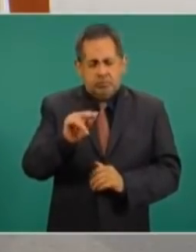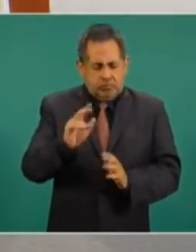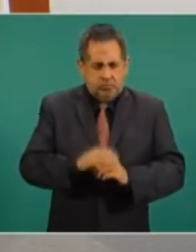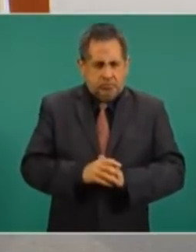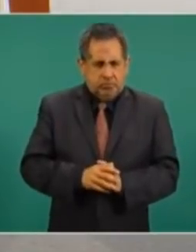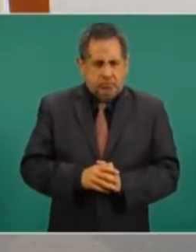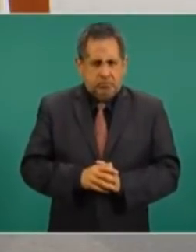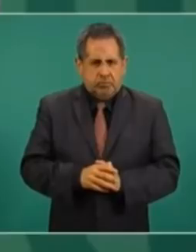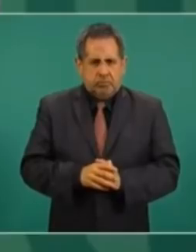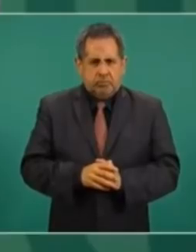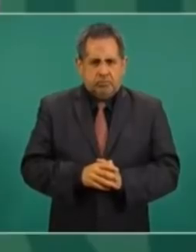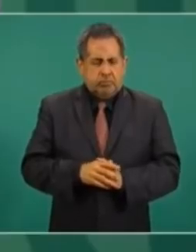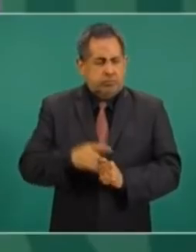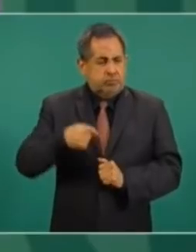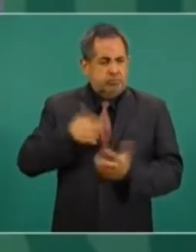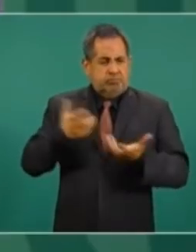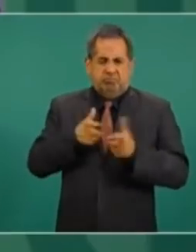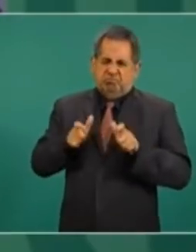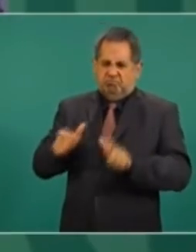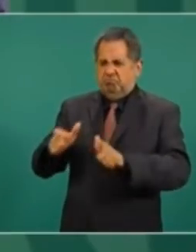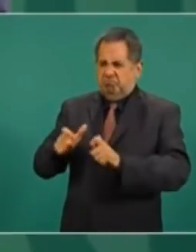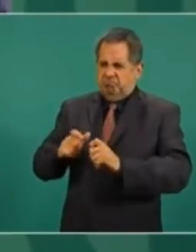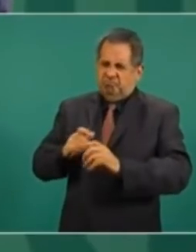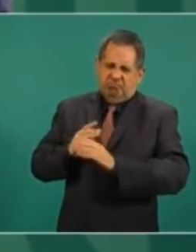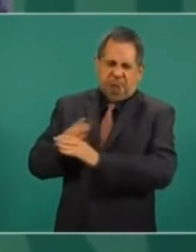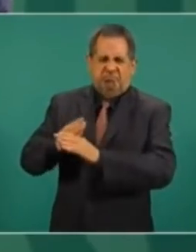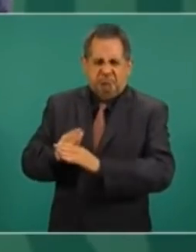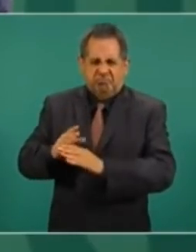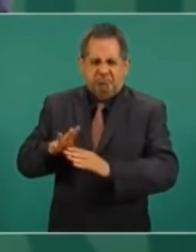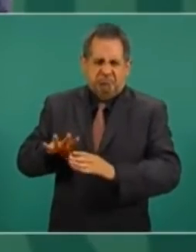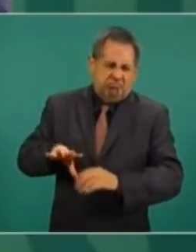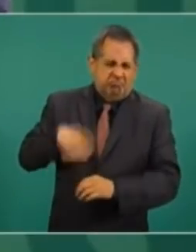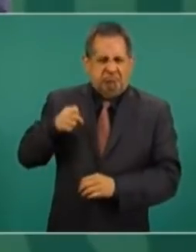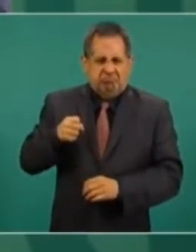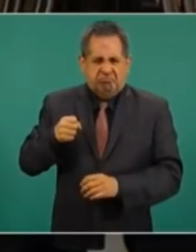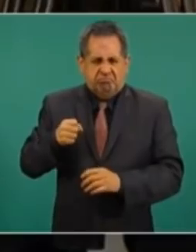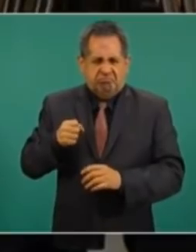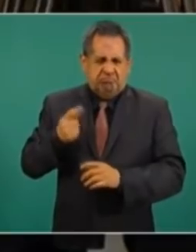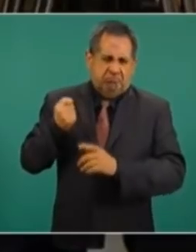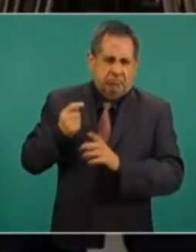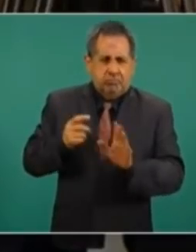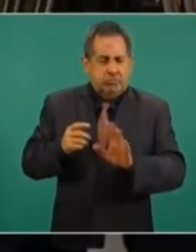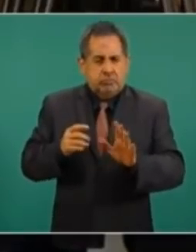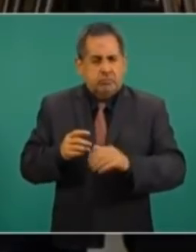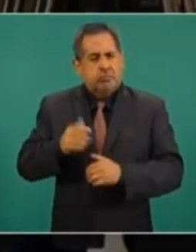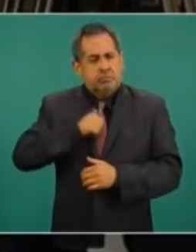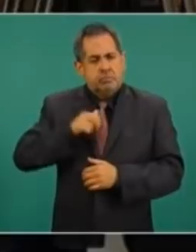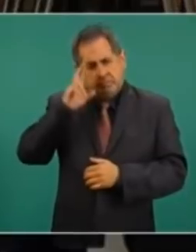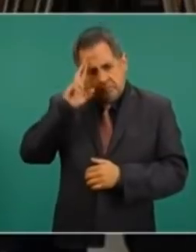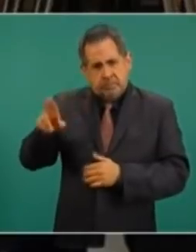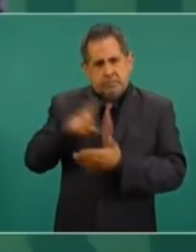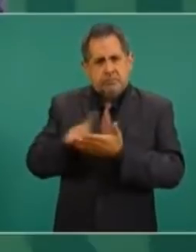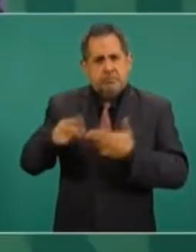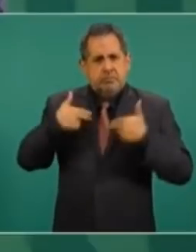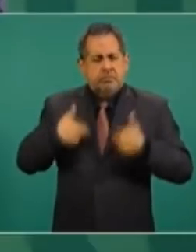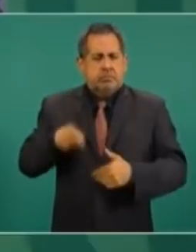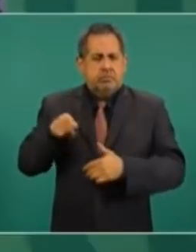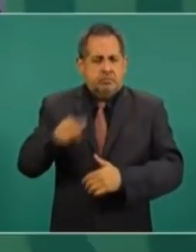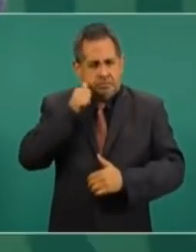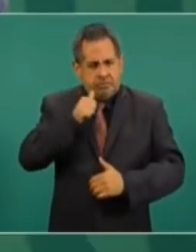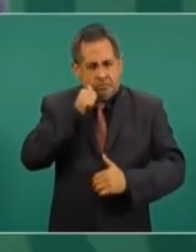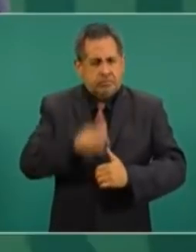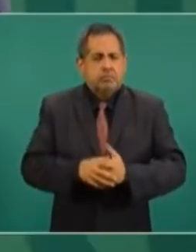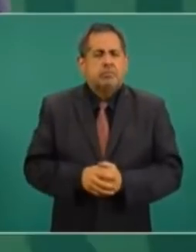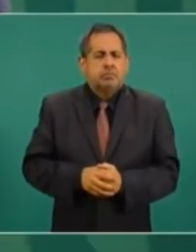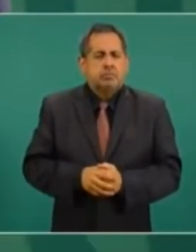nosotros a actuar de manera arbitraria. Siempre respetamos los derechos humanos.